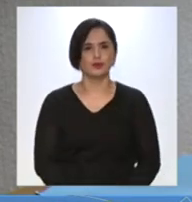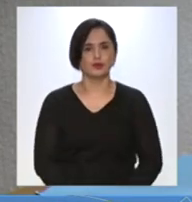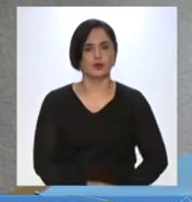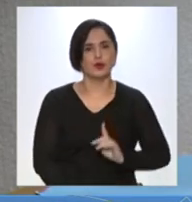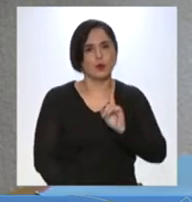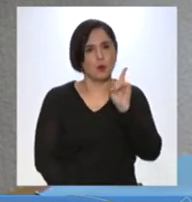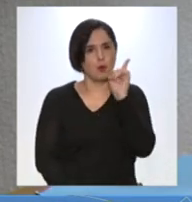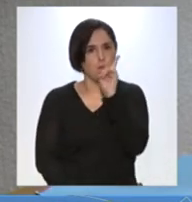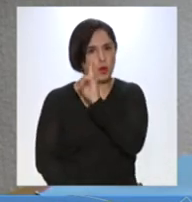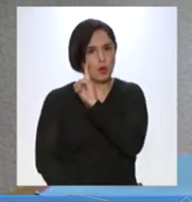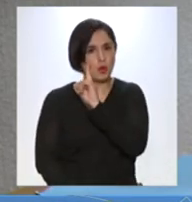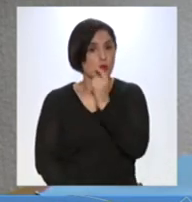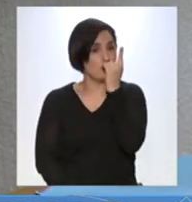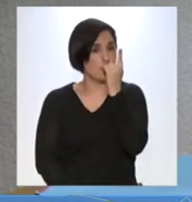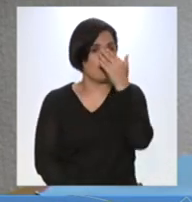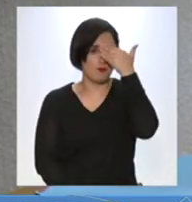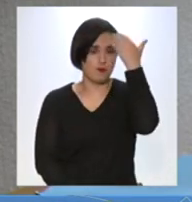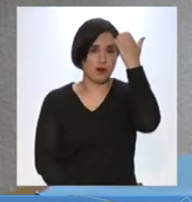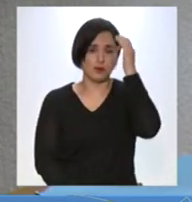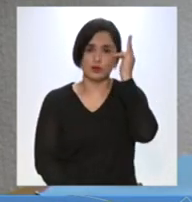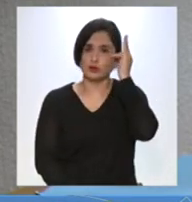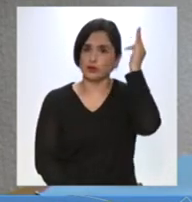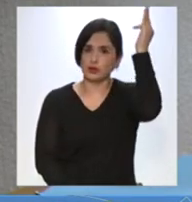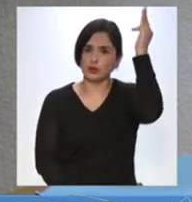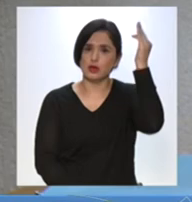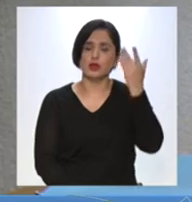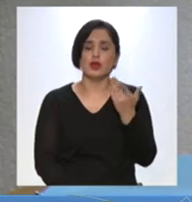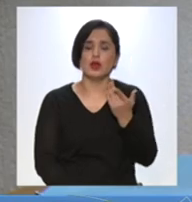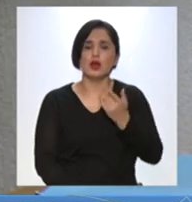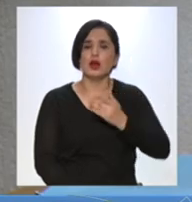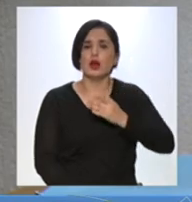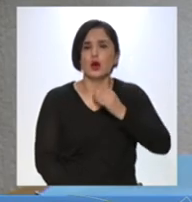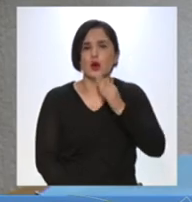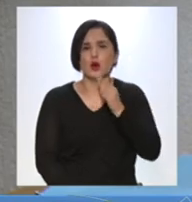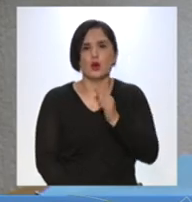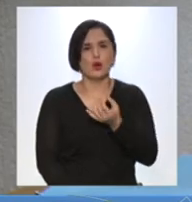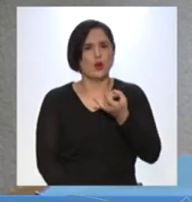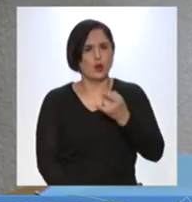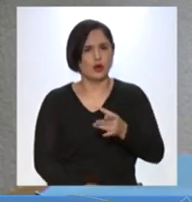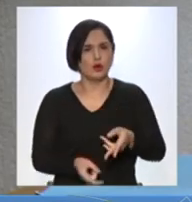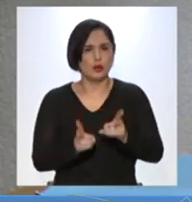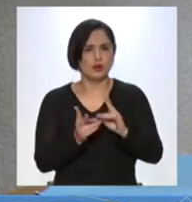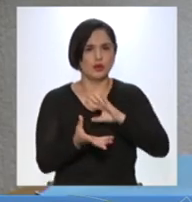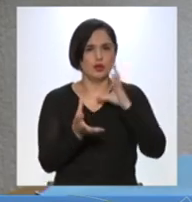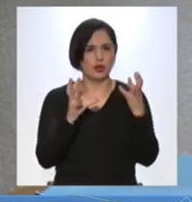filósofo francés Jean de La Bruyère, el único exceso permitido en el mundo